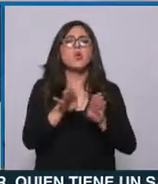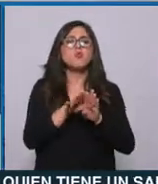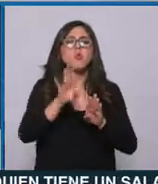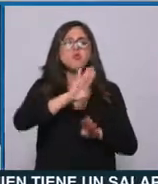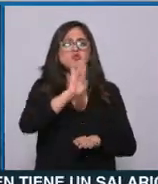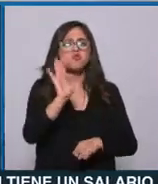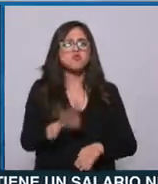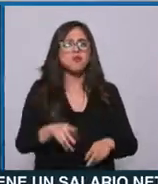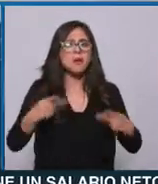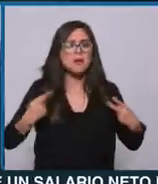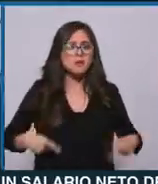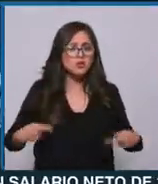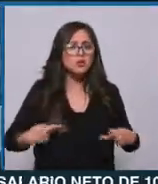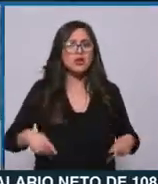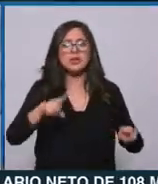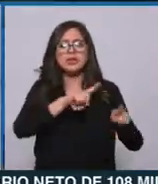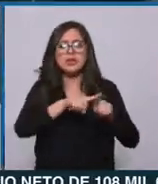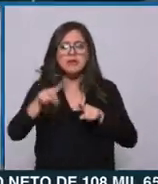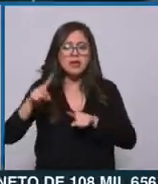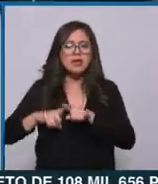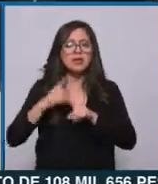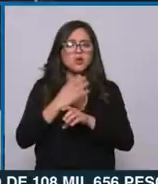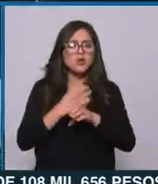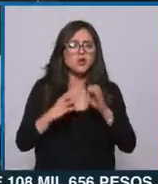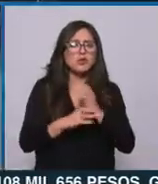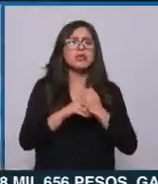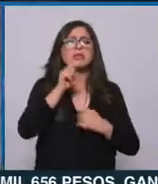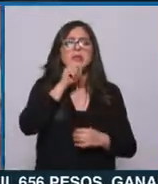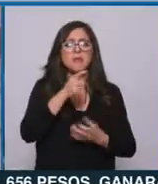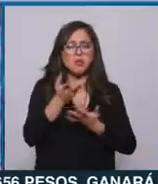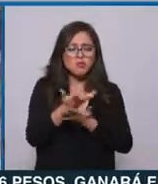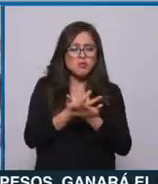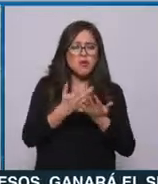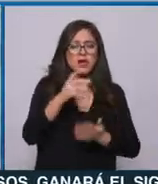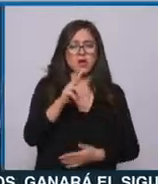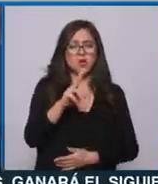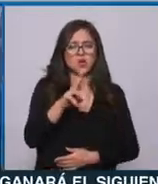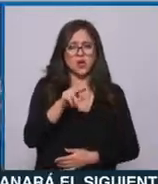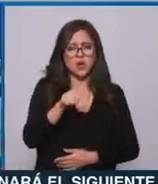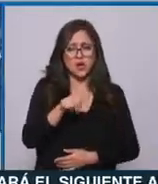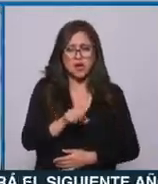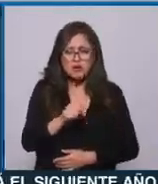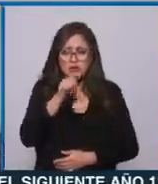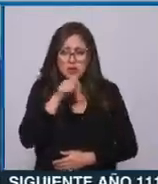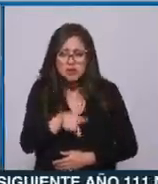Entonces, van a haber muchos espectáculos. Las runas, ¿nos van a leer las runas? Va a haber lectura de